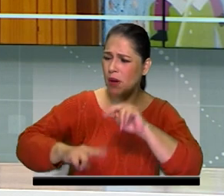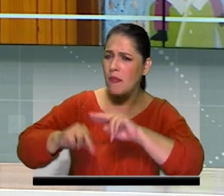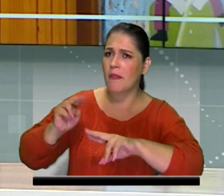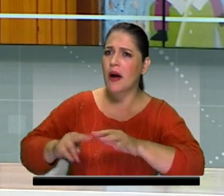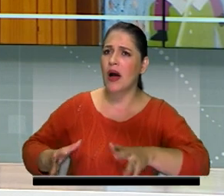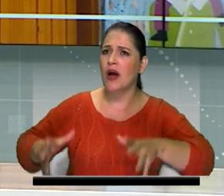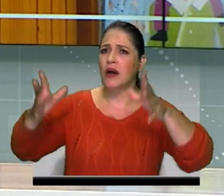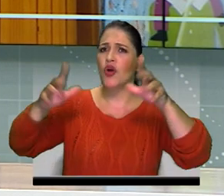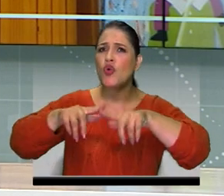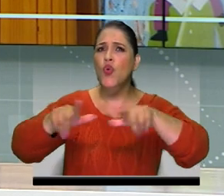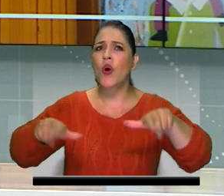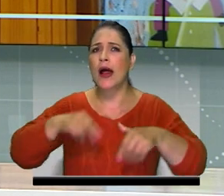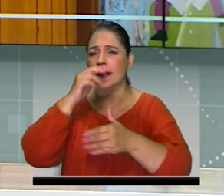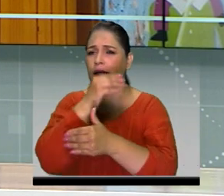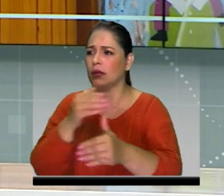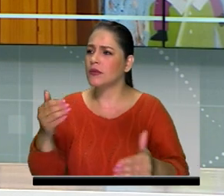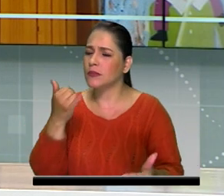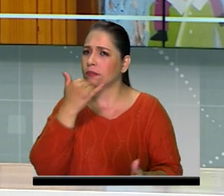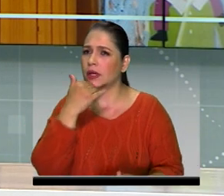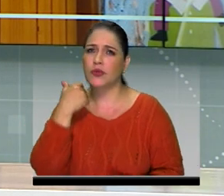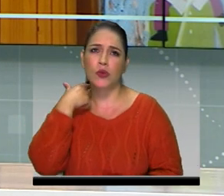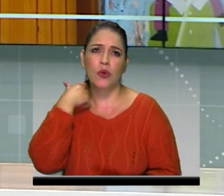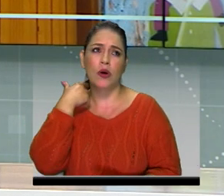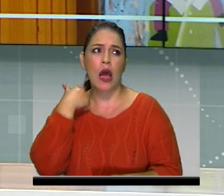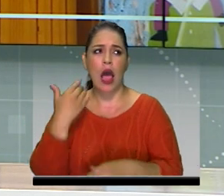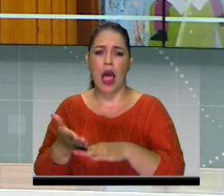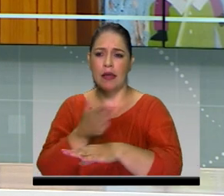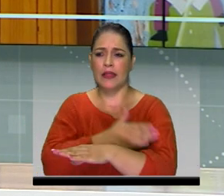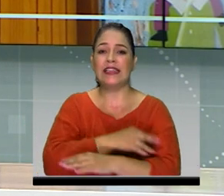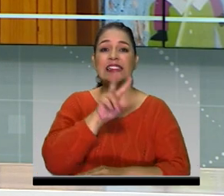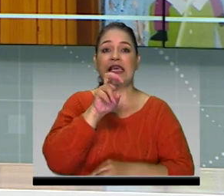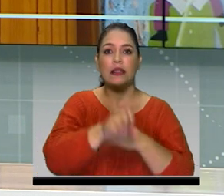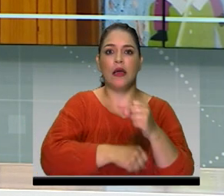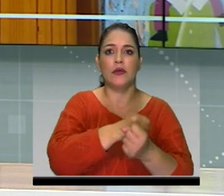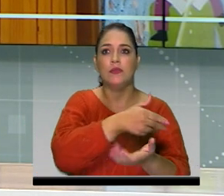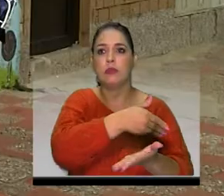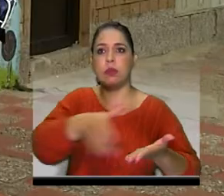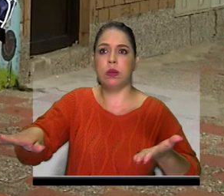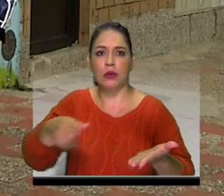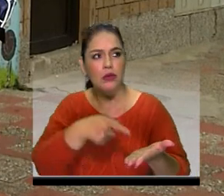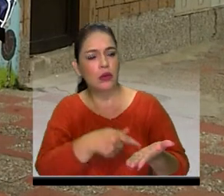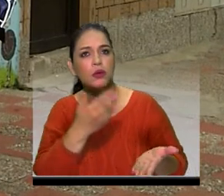de un hogar infantil del que fueron desalojados hace 7 años.